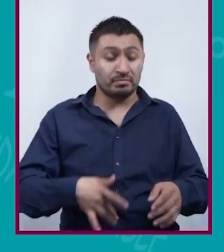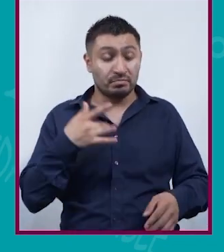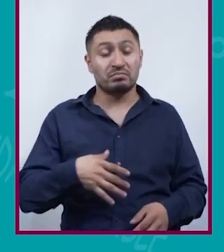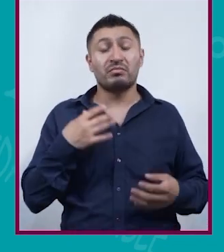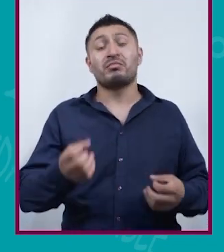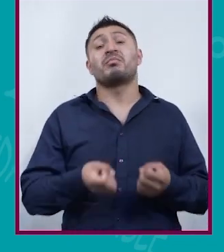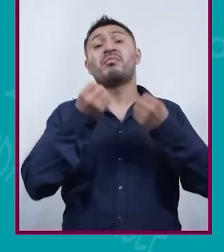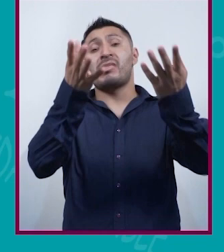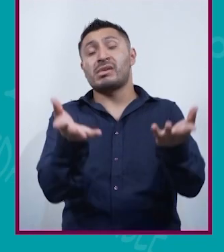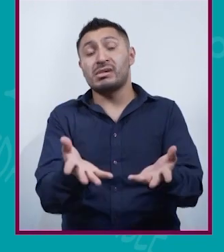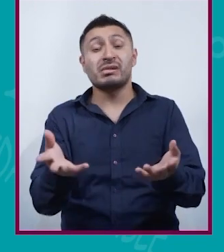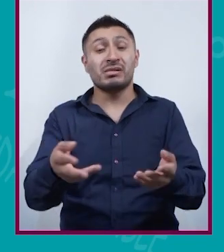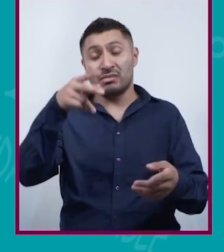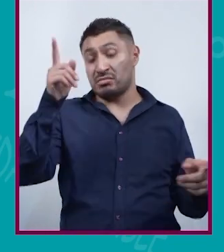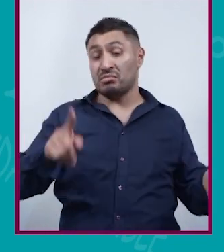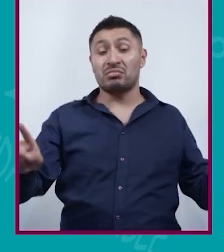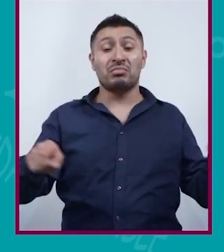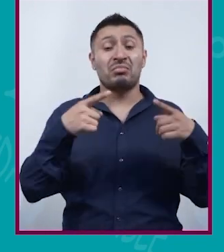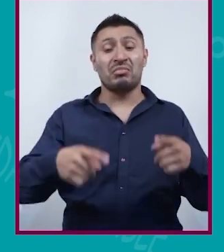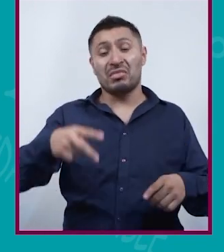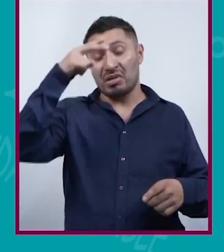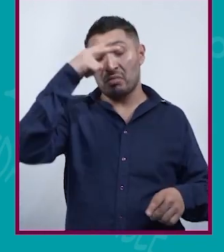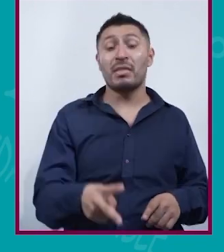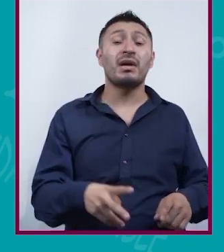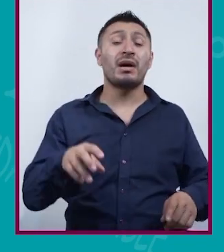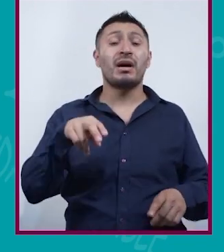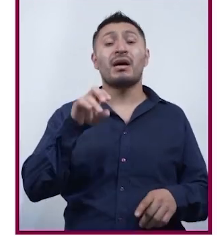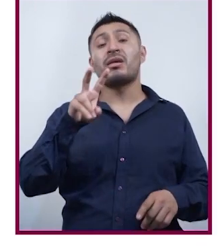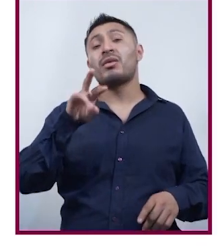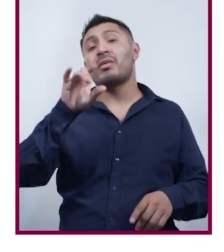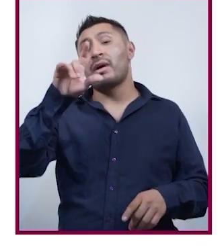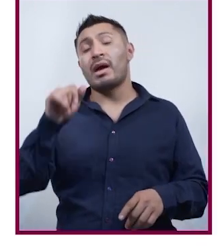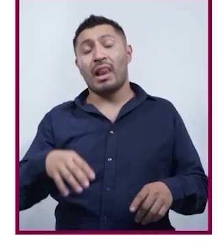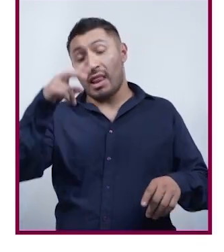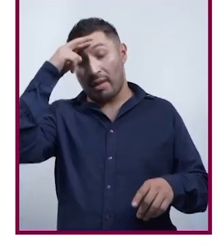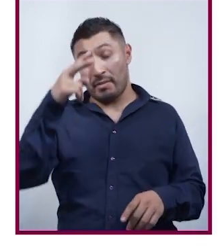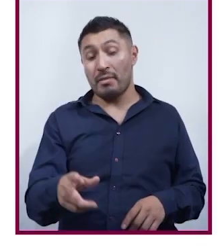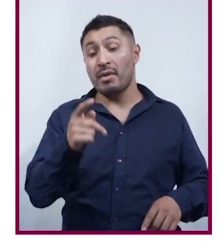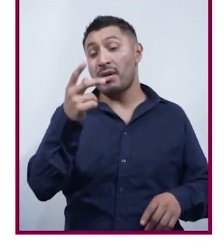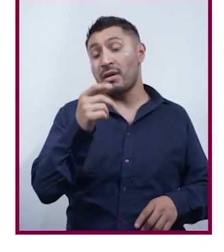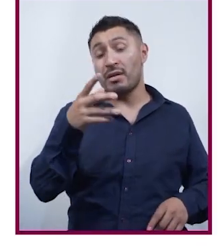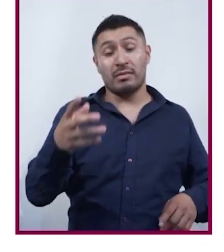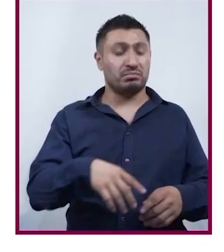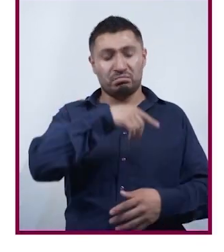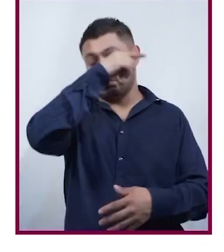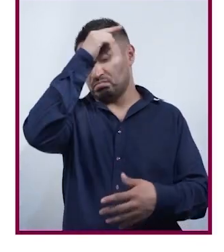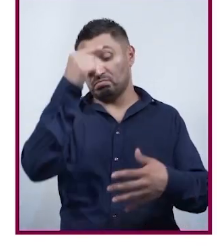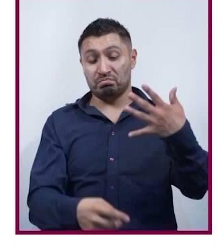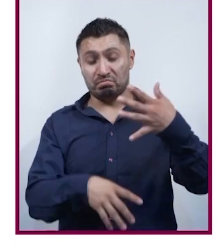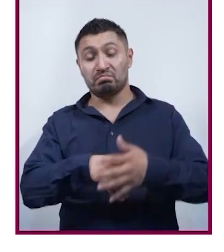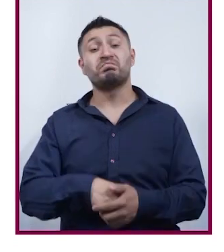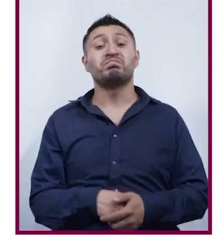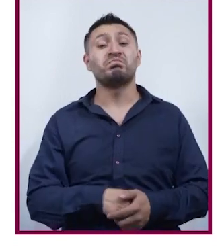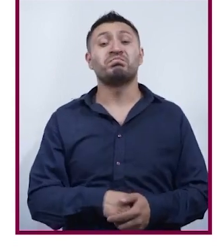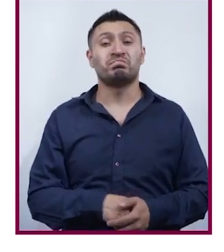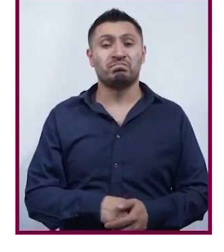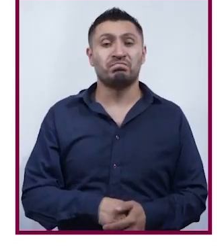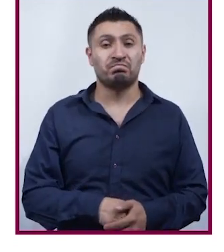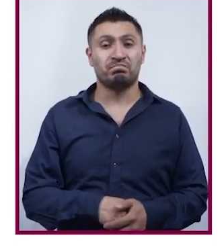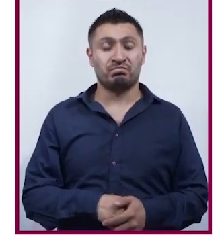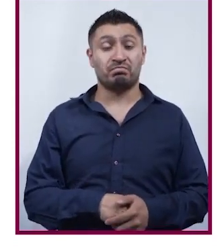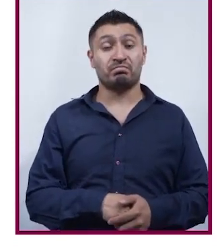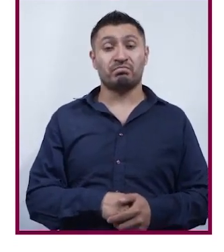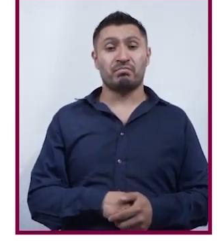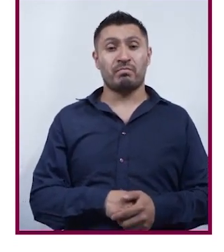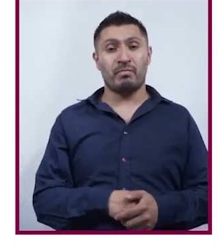entero, el muralismo, la música mexicana, la novela de la Revolución Mexicana, las artes populares, y así nos explicamos